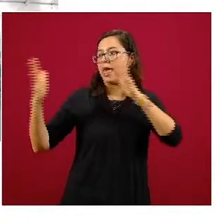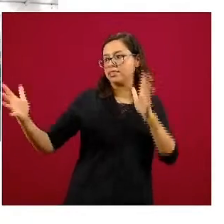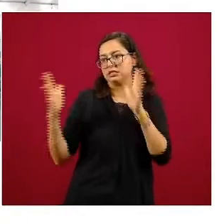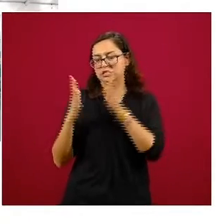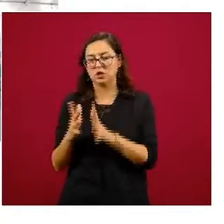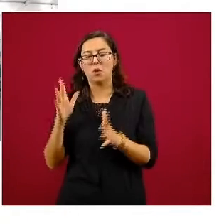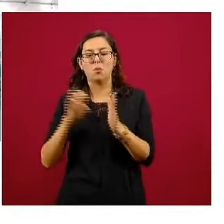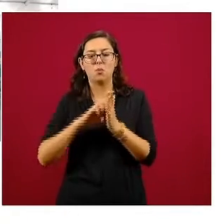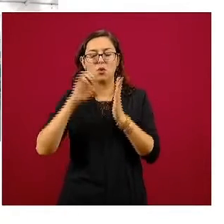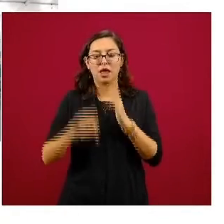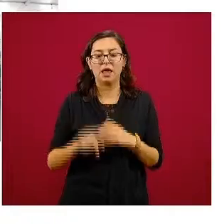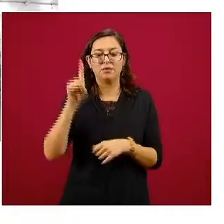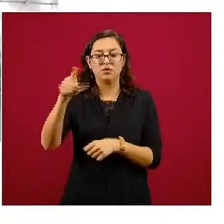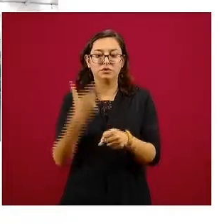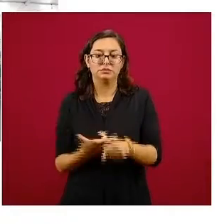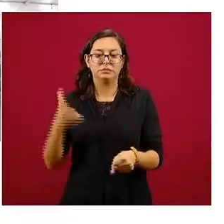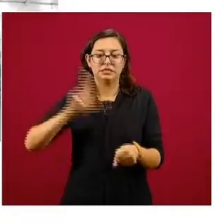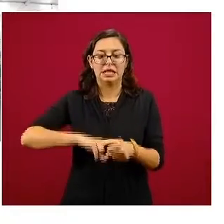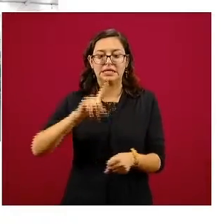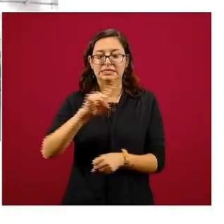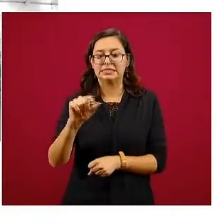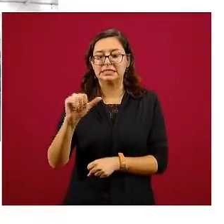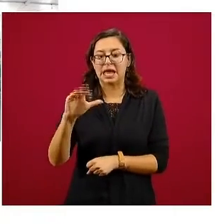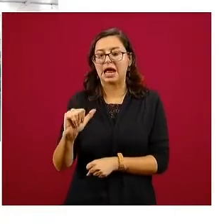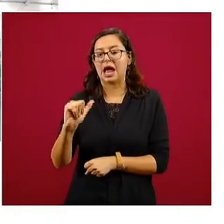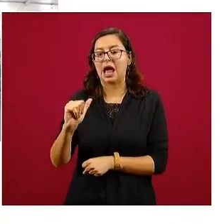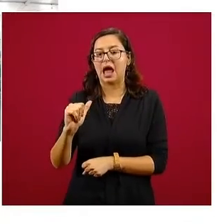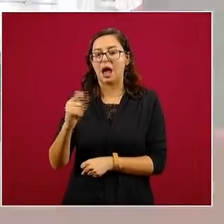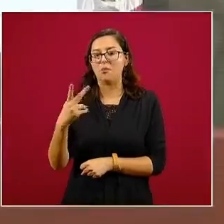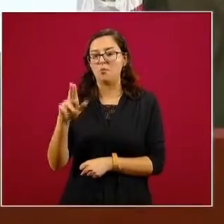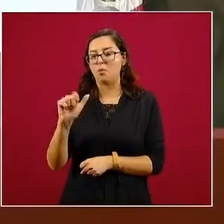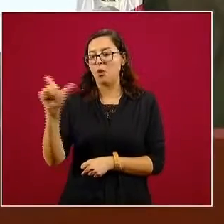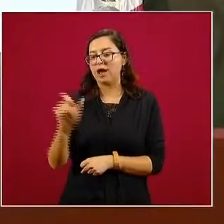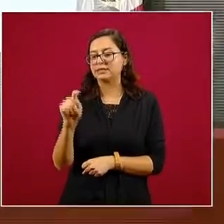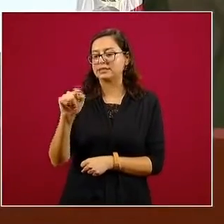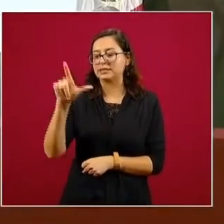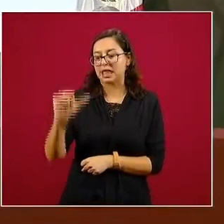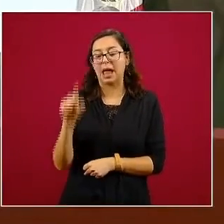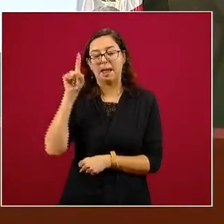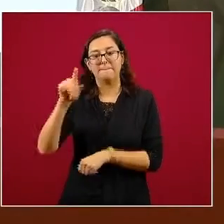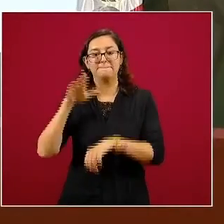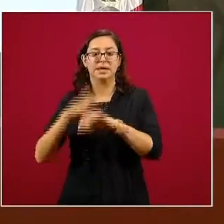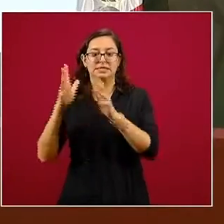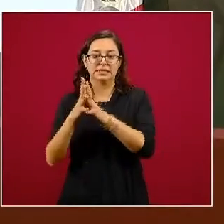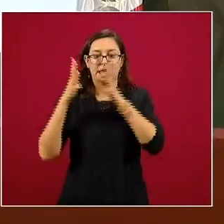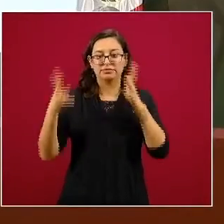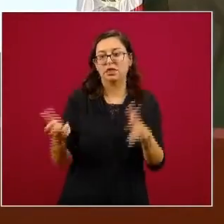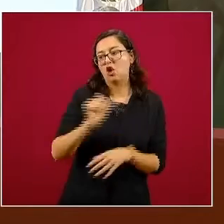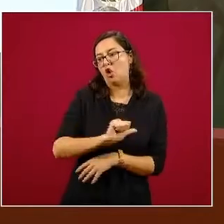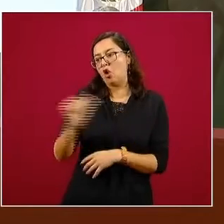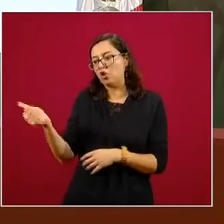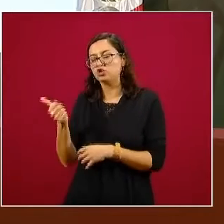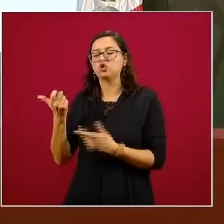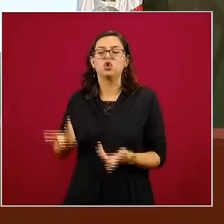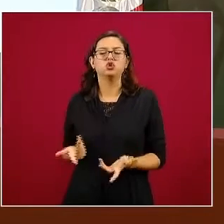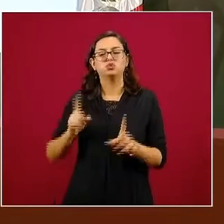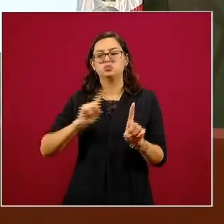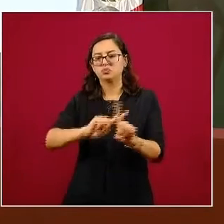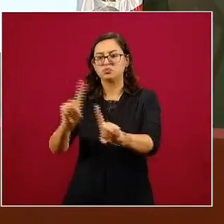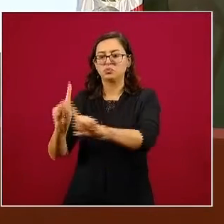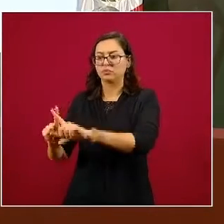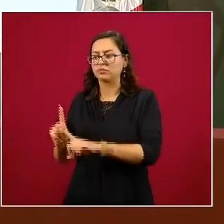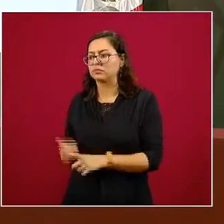este modelo de atención comunitaria de la salud como un esfuerzo de todo el gobierno federal.